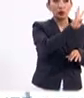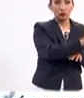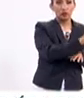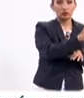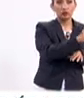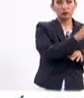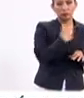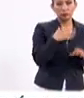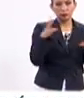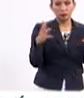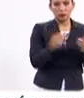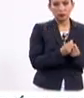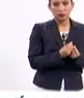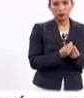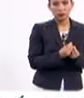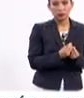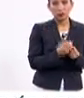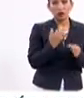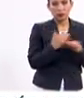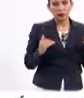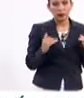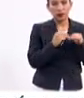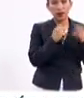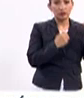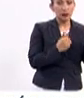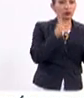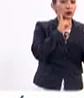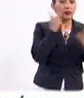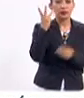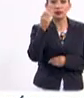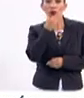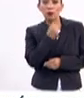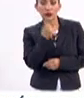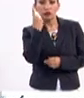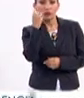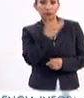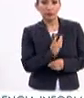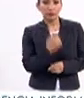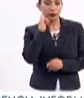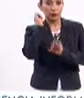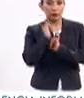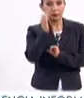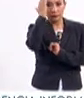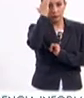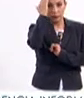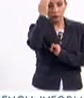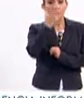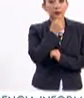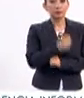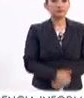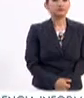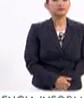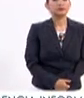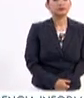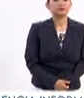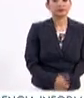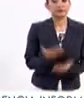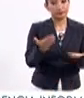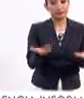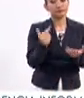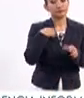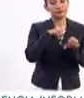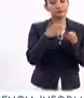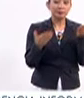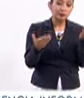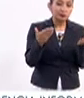4, estamos paritariamente, 3 mujeres, 3 hombres y una presidencia que la carga en este momento un hombre. Muy bien, pues ahí está parte